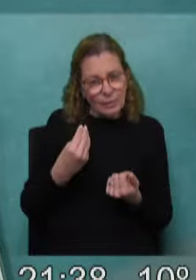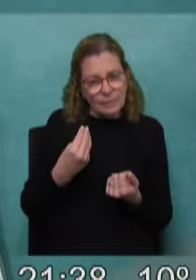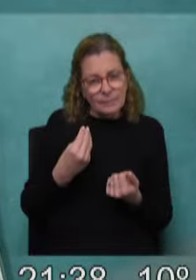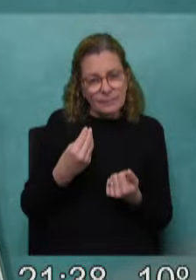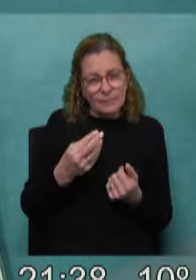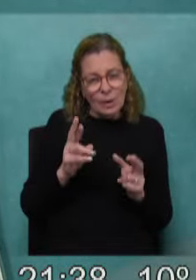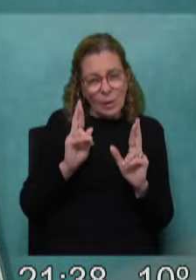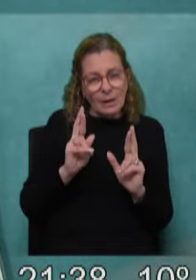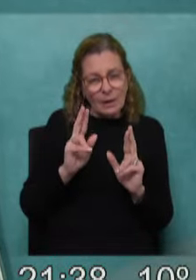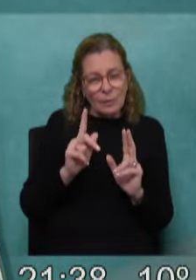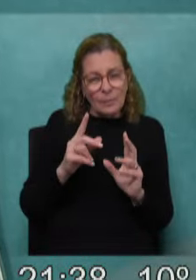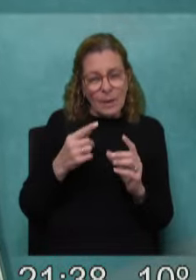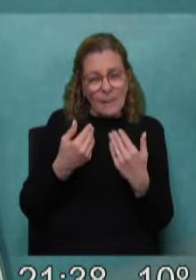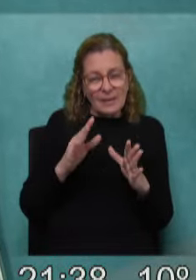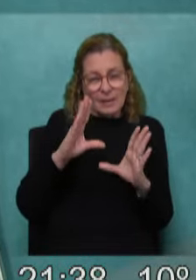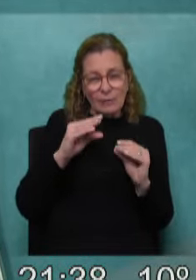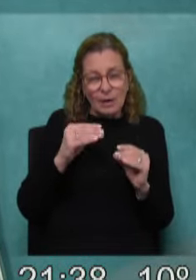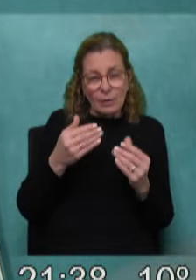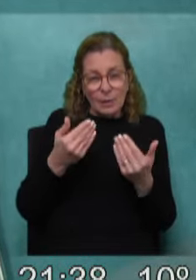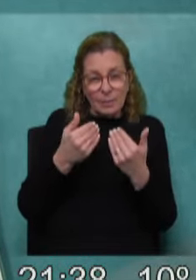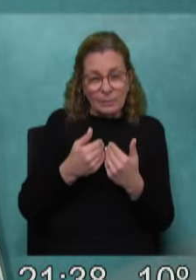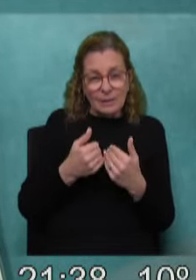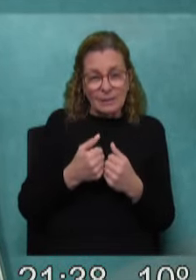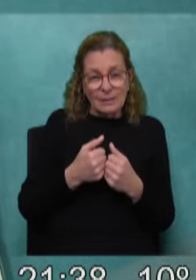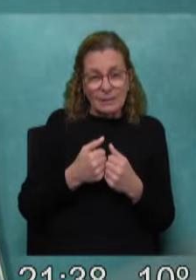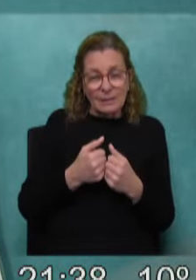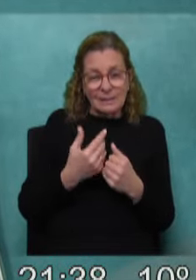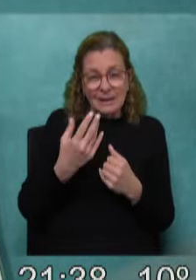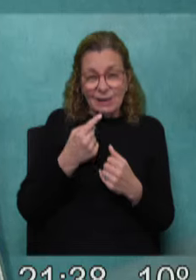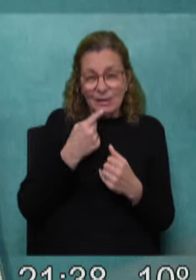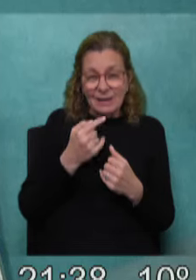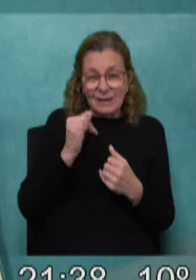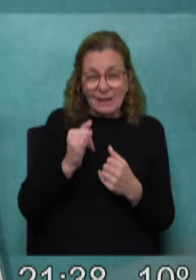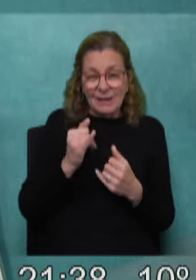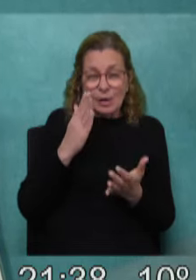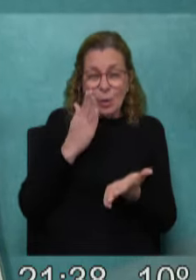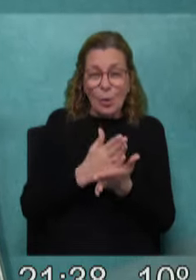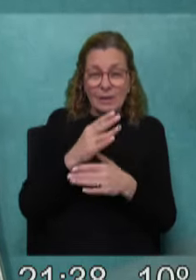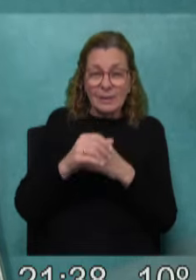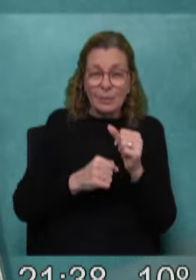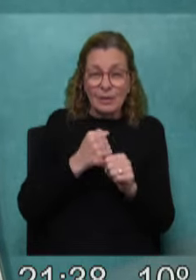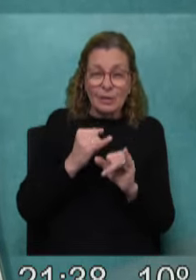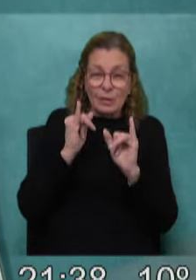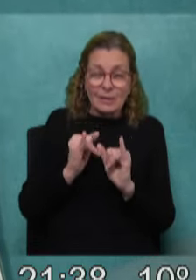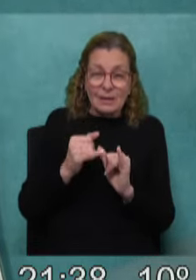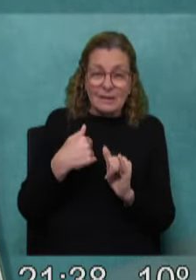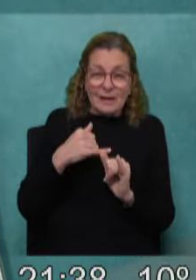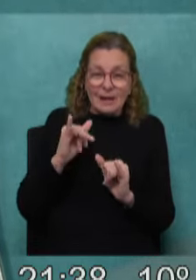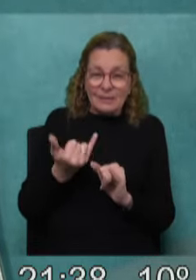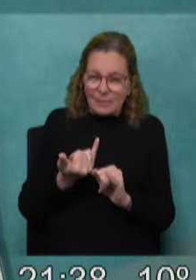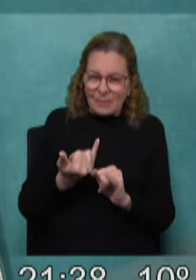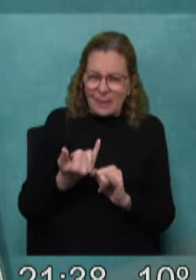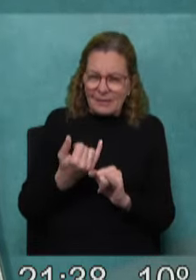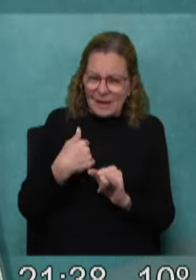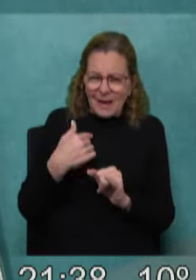Ojalá que no empiece a hablar y me olvide de lo que me preguntaste, porque te quiero decir que no, que sí, que los últimos años sí. Ya me pasa de que hay